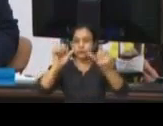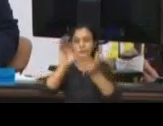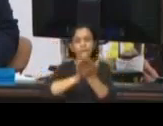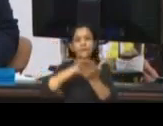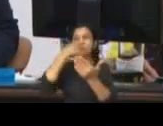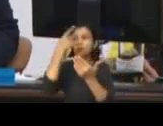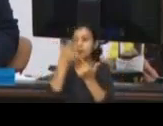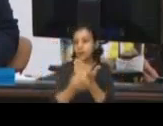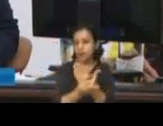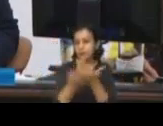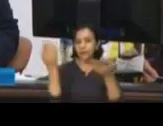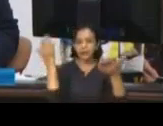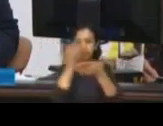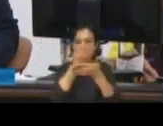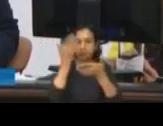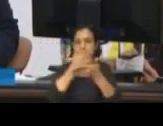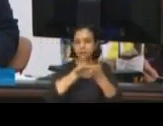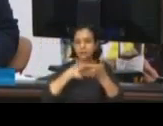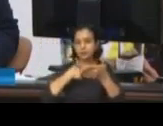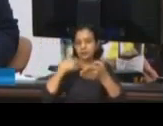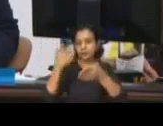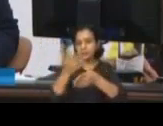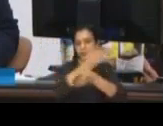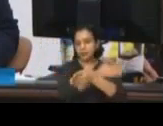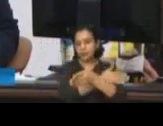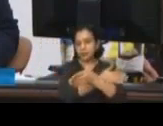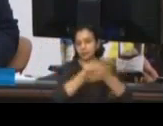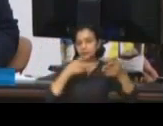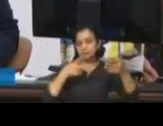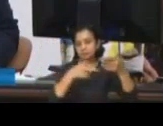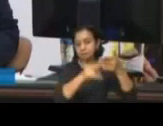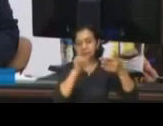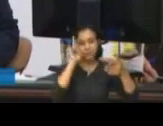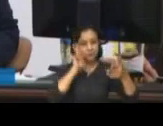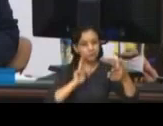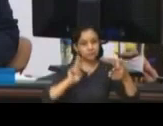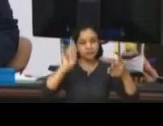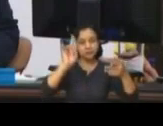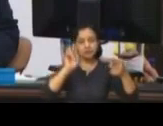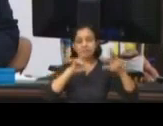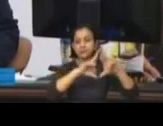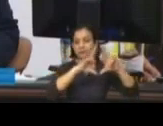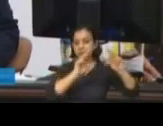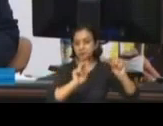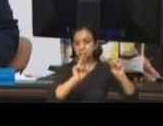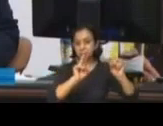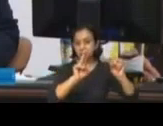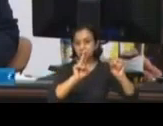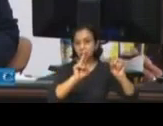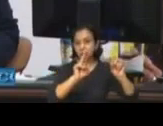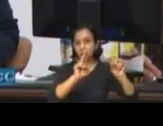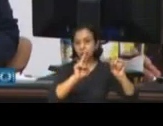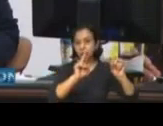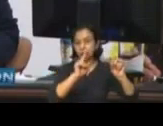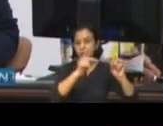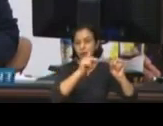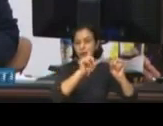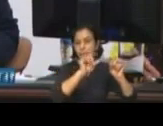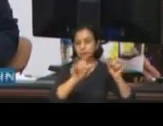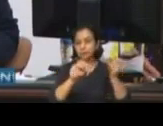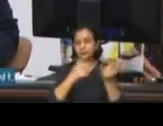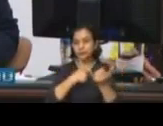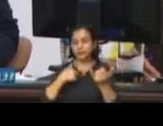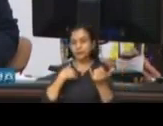programas académicos que eran ofrecidos por la extinta Universidad Politécnica de Nicaragua, UPOLI, procurando